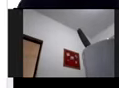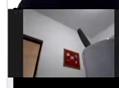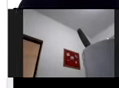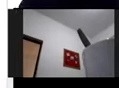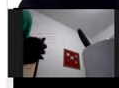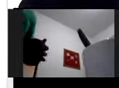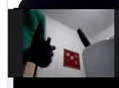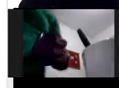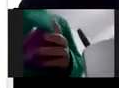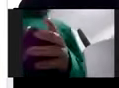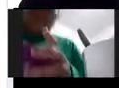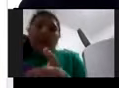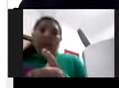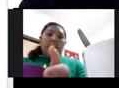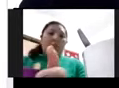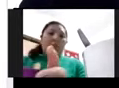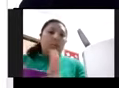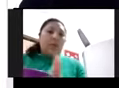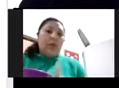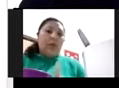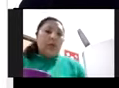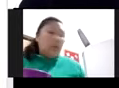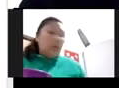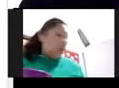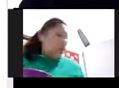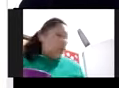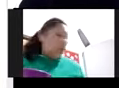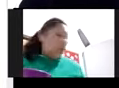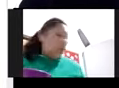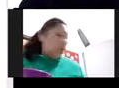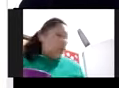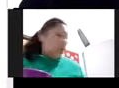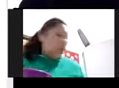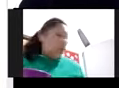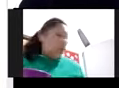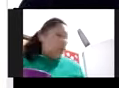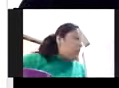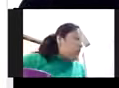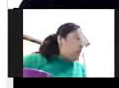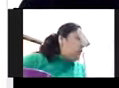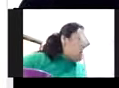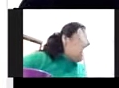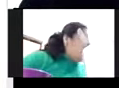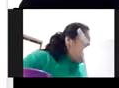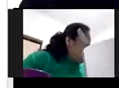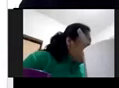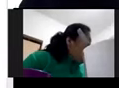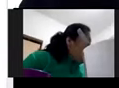los trámites para llevar adelante una contratación. Y en ese sentido, habla de